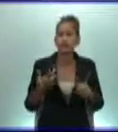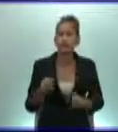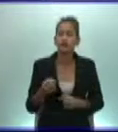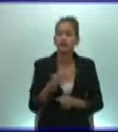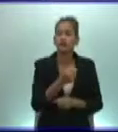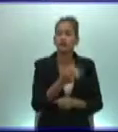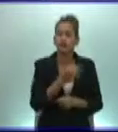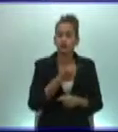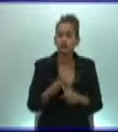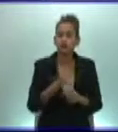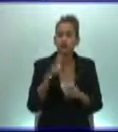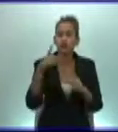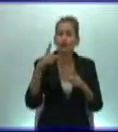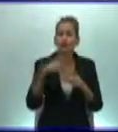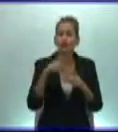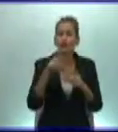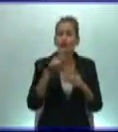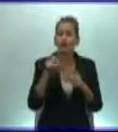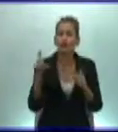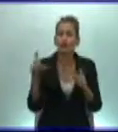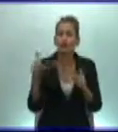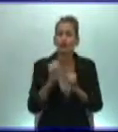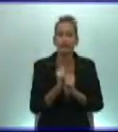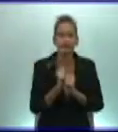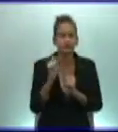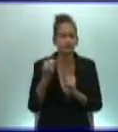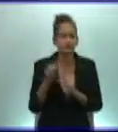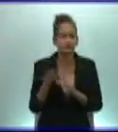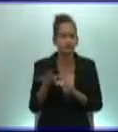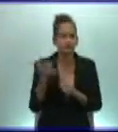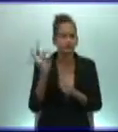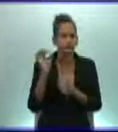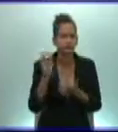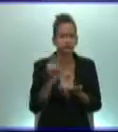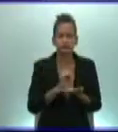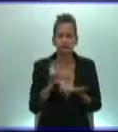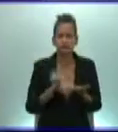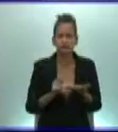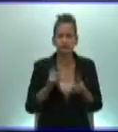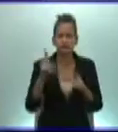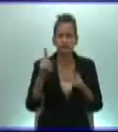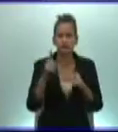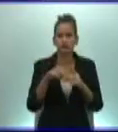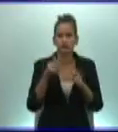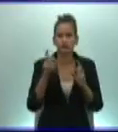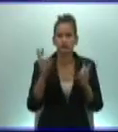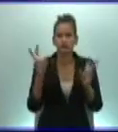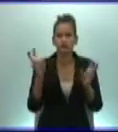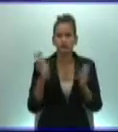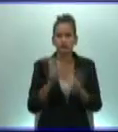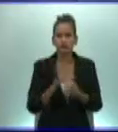estos teoremas. Entonces, los invito a copiar el tema del encuentro de hoy.